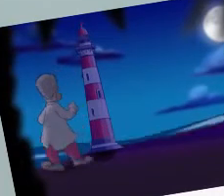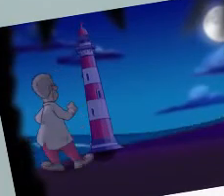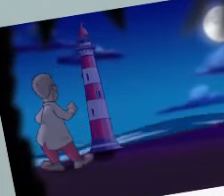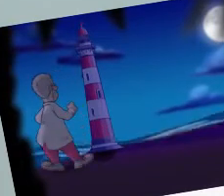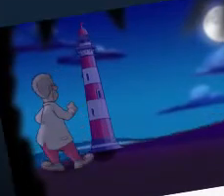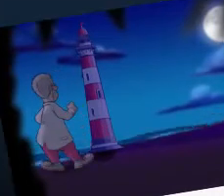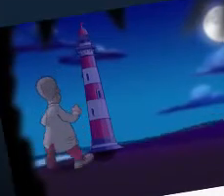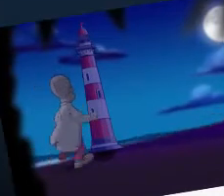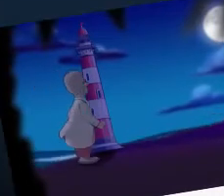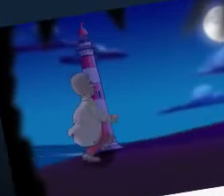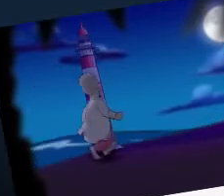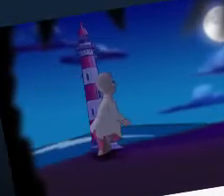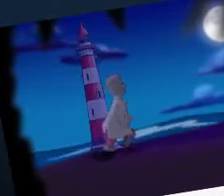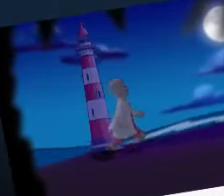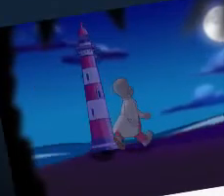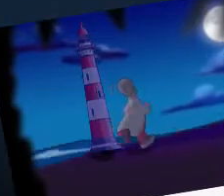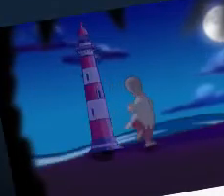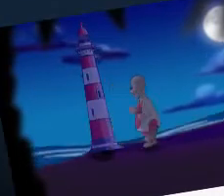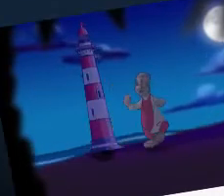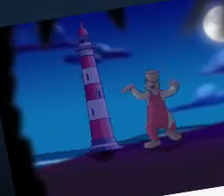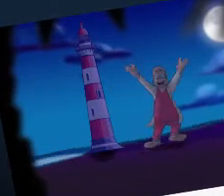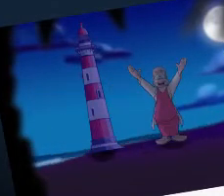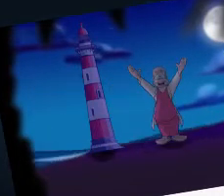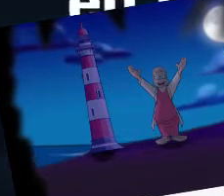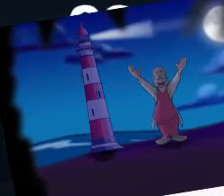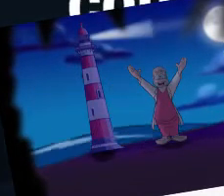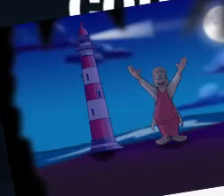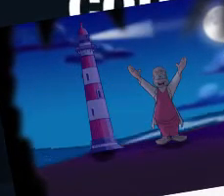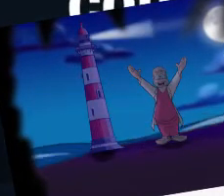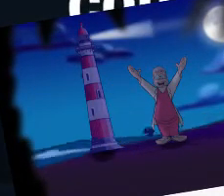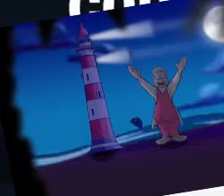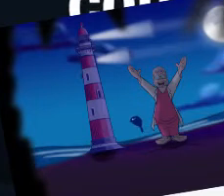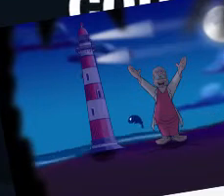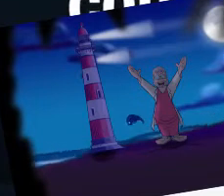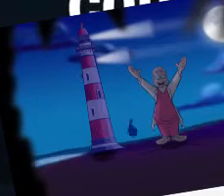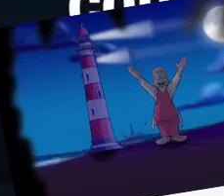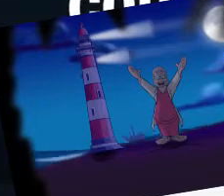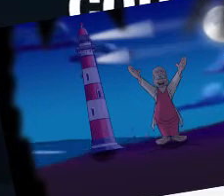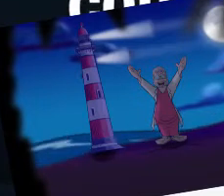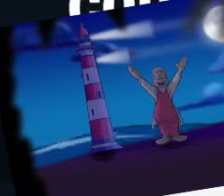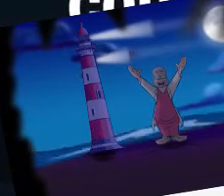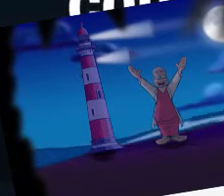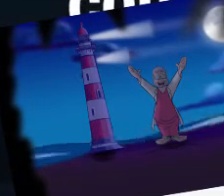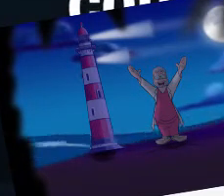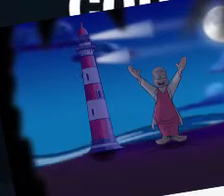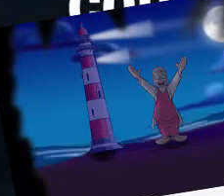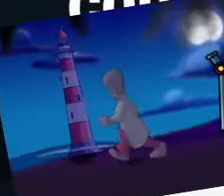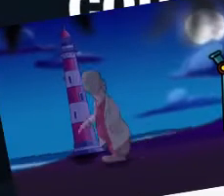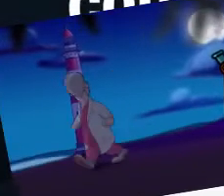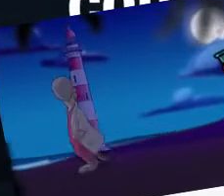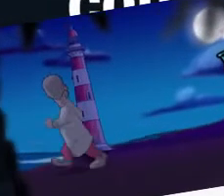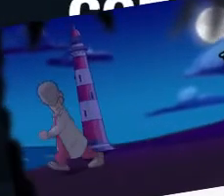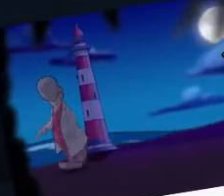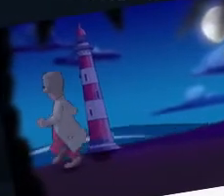acondicionados en los hoteles y en los servicios porque, como ya dijimos otras veces, el aire transmite el virus porque